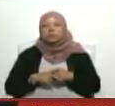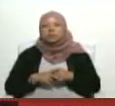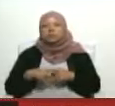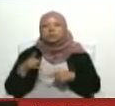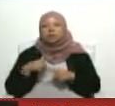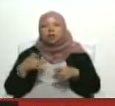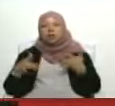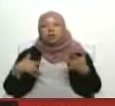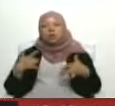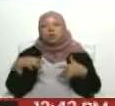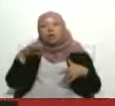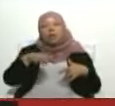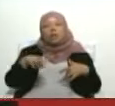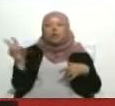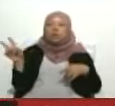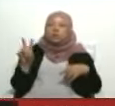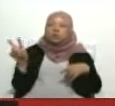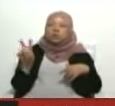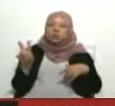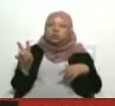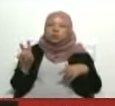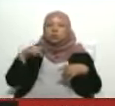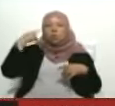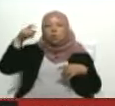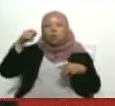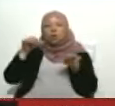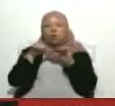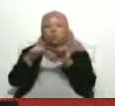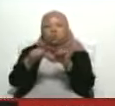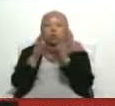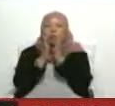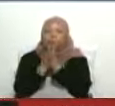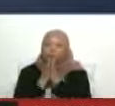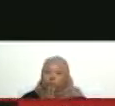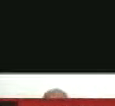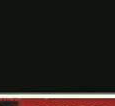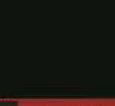otras autoridades del Estado venezolano. Veamos a continuación, por favor.